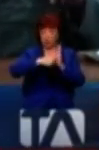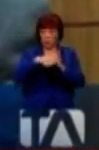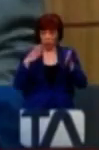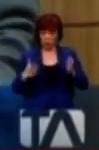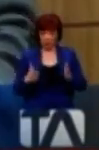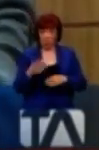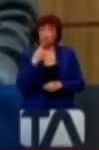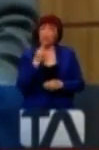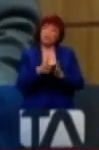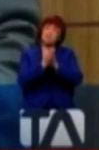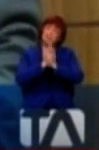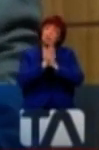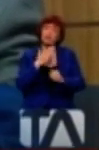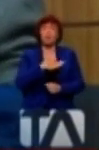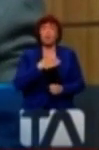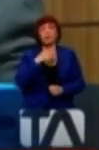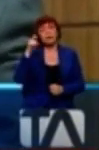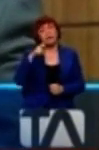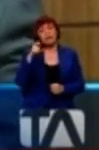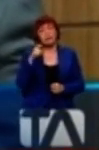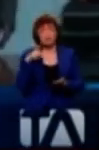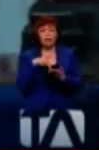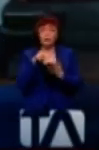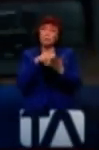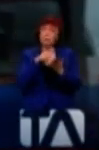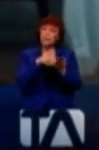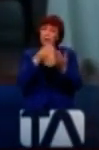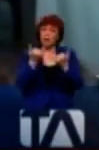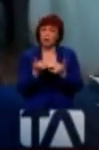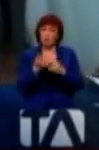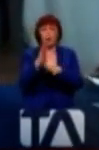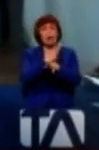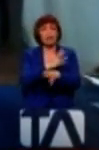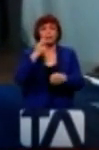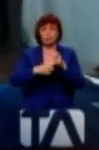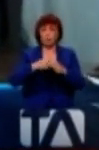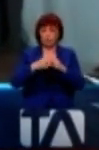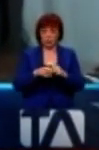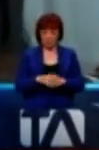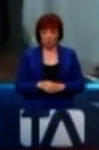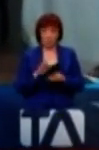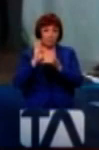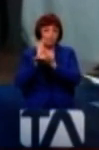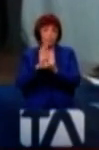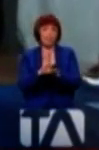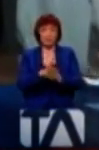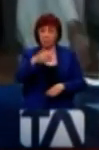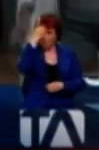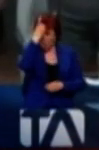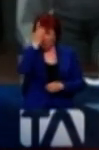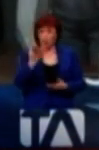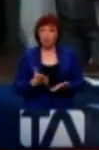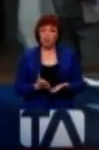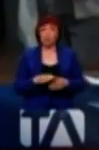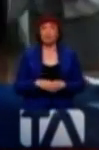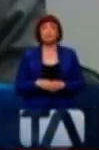acelere el informe de Contraloría para verificar el cumplimiento de la reposición de la deuda del Estado con el IES. Los jubilados sostienen que una vez que se establezca el cumplimiento